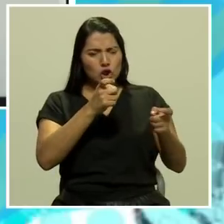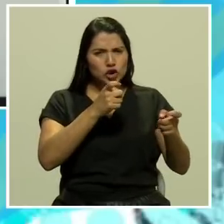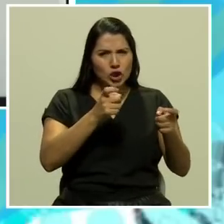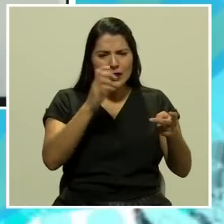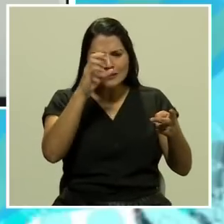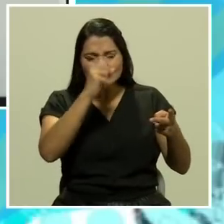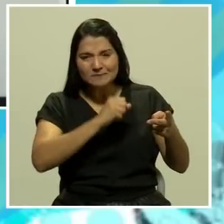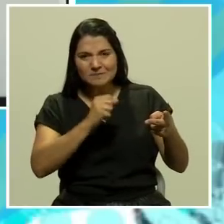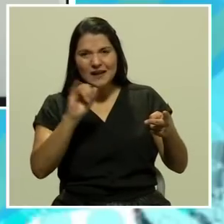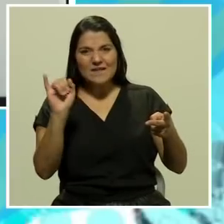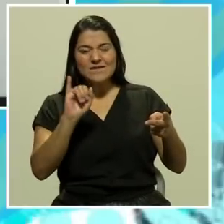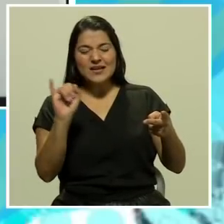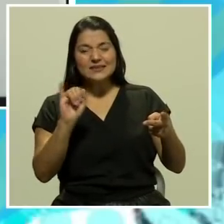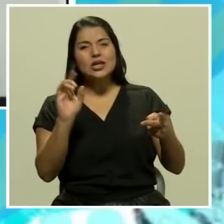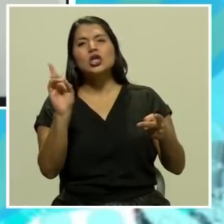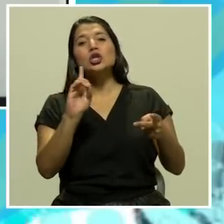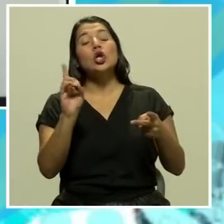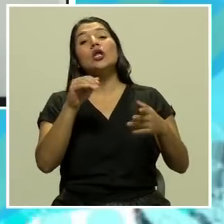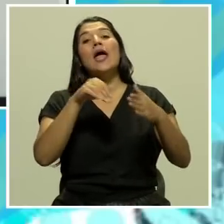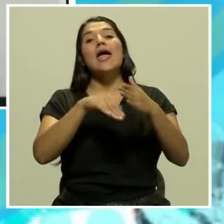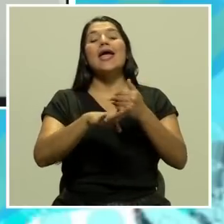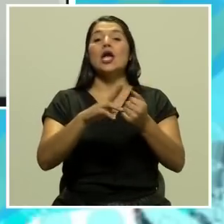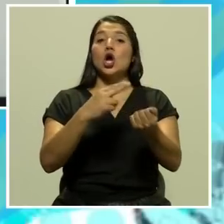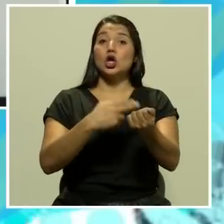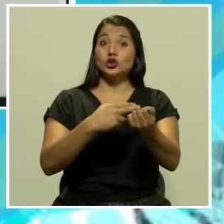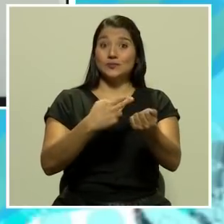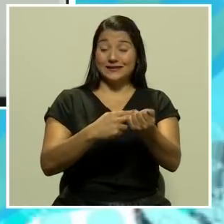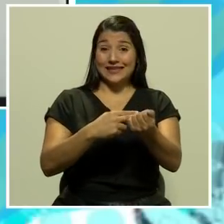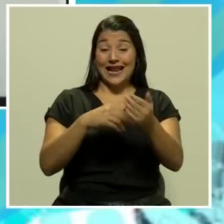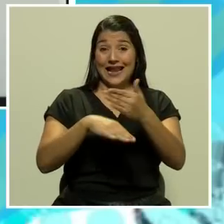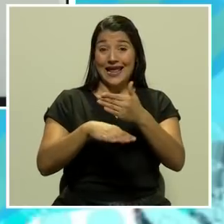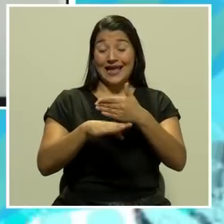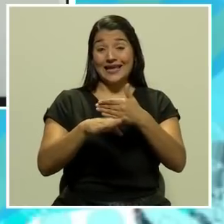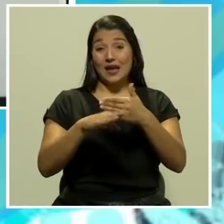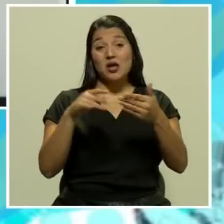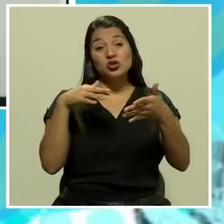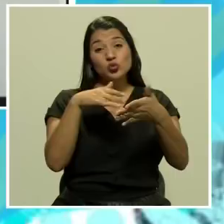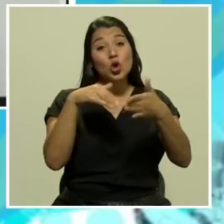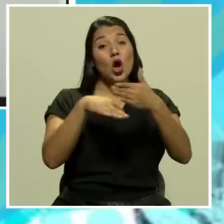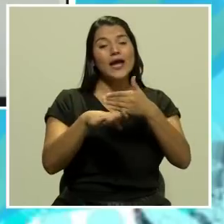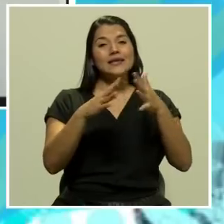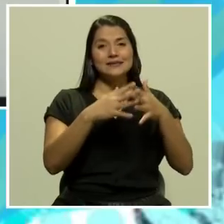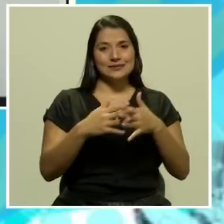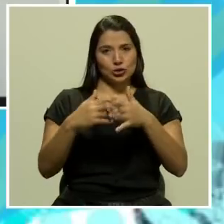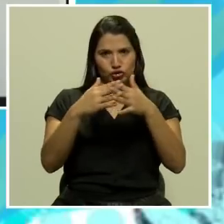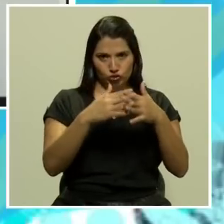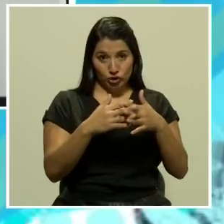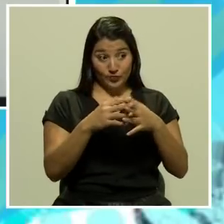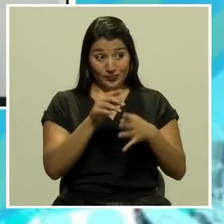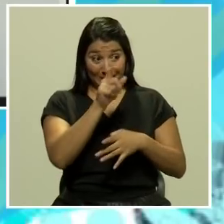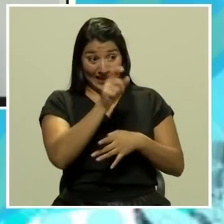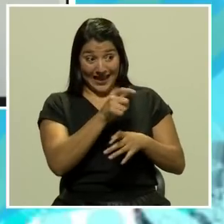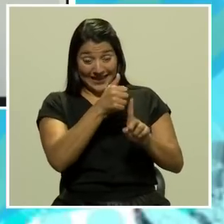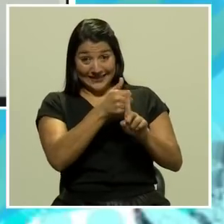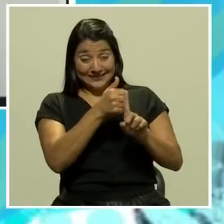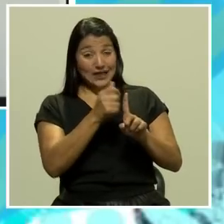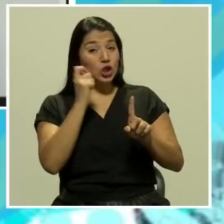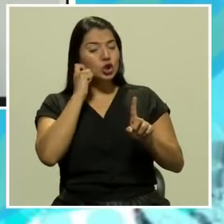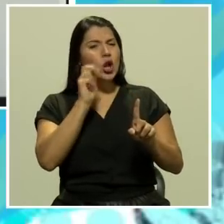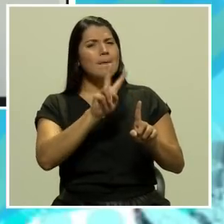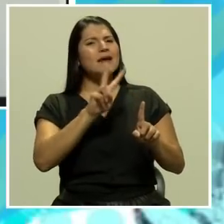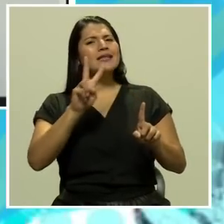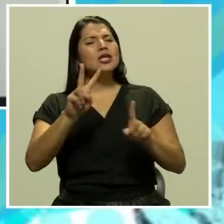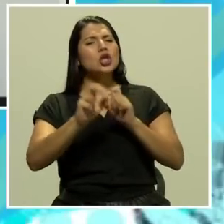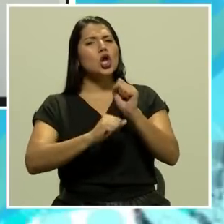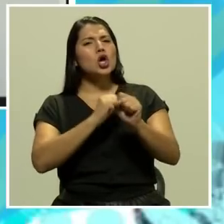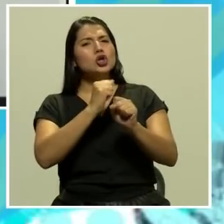Jude Research Children's Hospital de Memphis, en Estados Unidos, y fue durante 22 años infectóloga